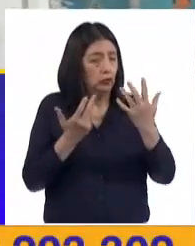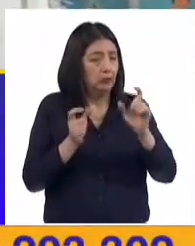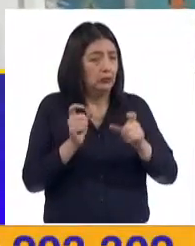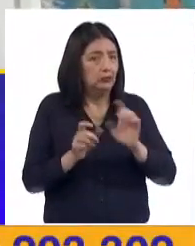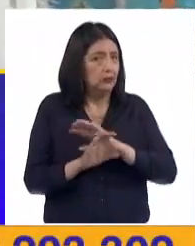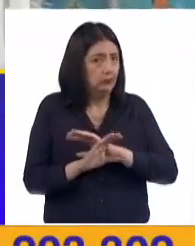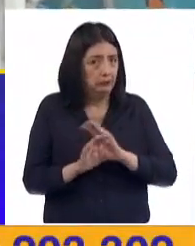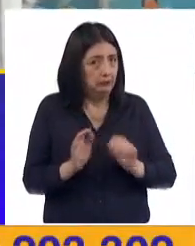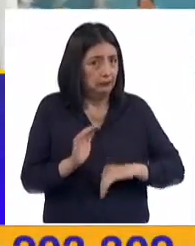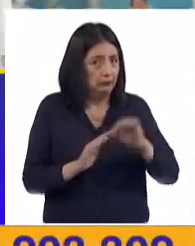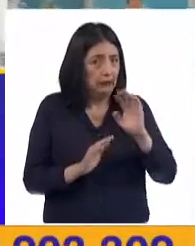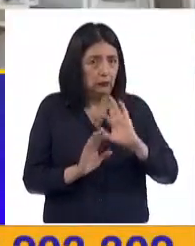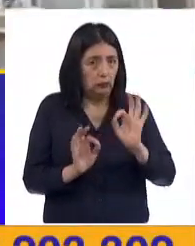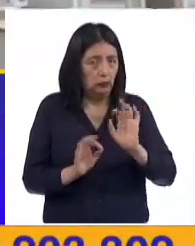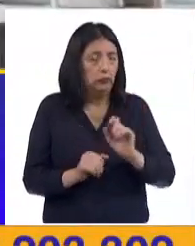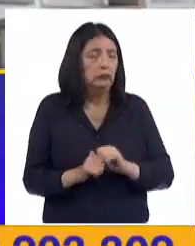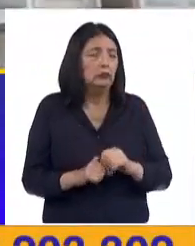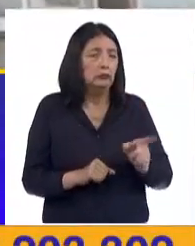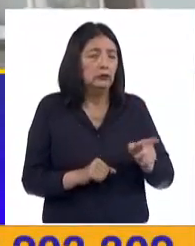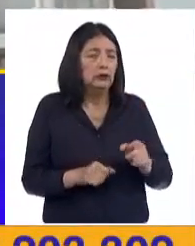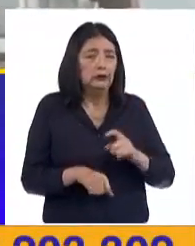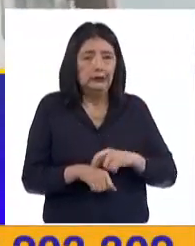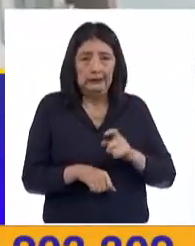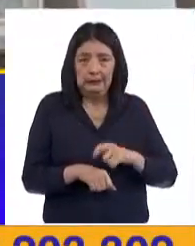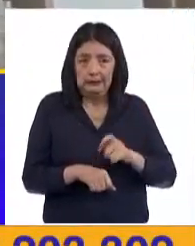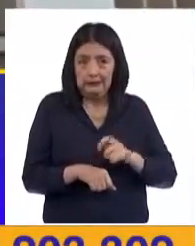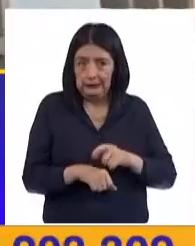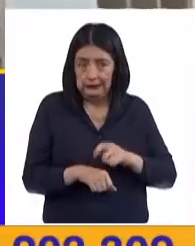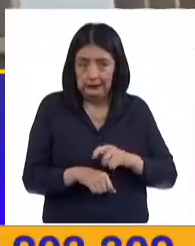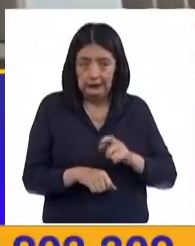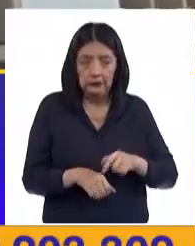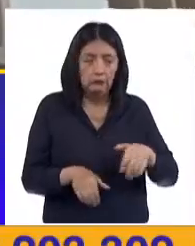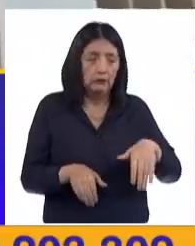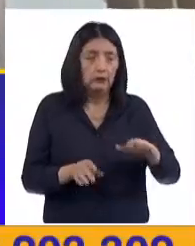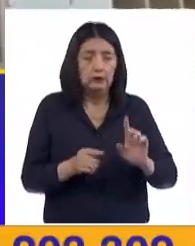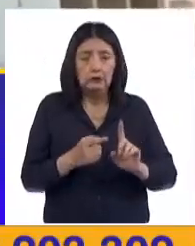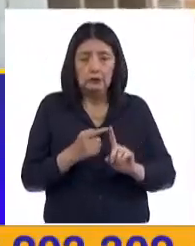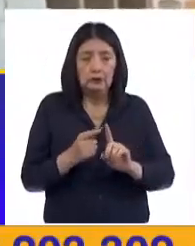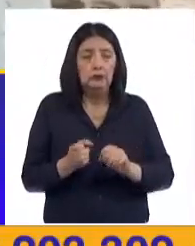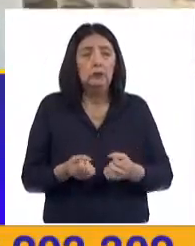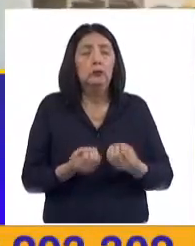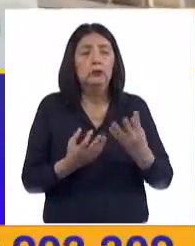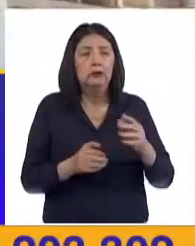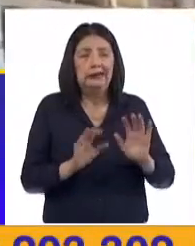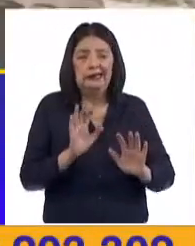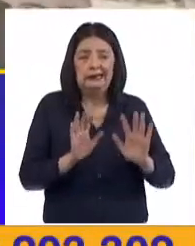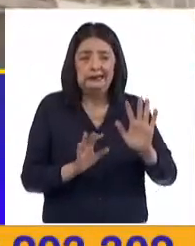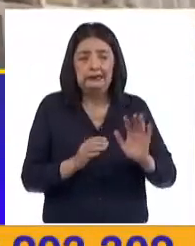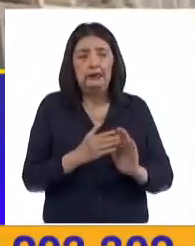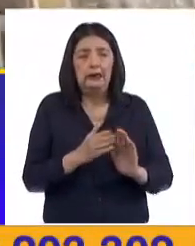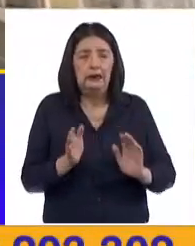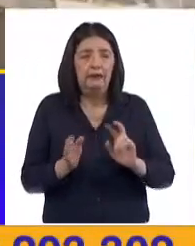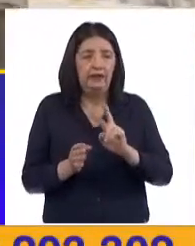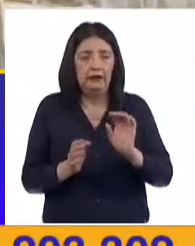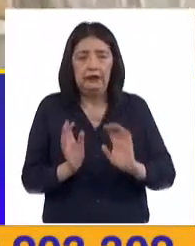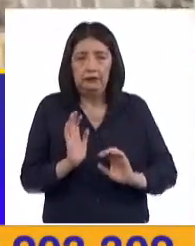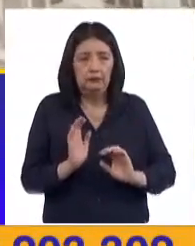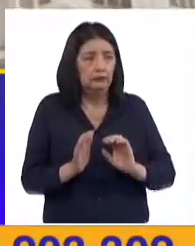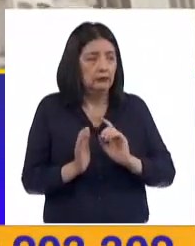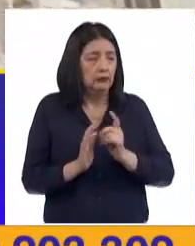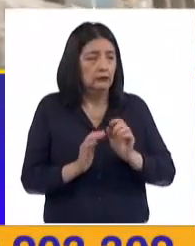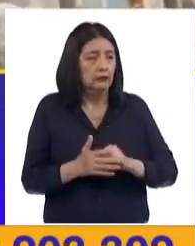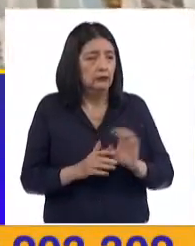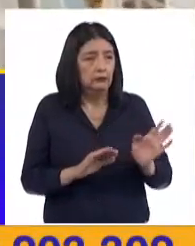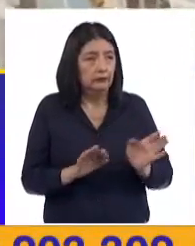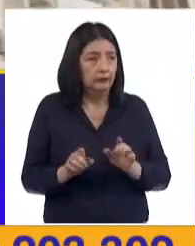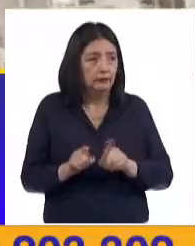como máximo. Y la duración o el tiempo de sepelio oscila entre 15 a 20 minutos como máximo. Por otro